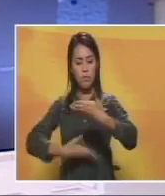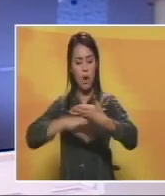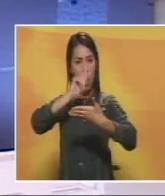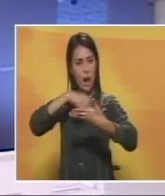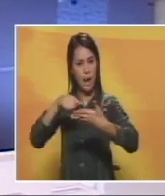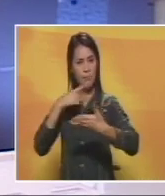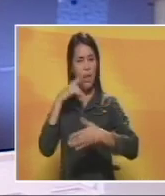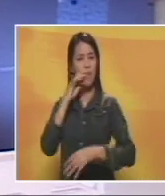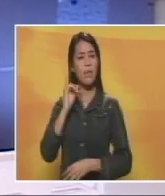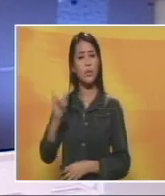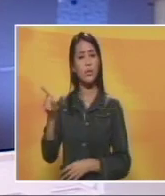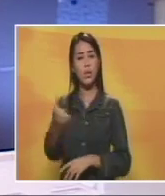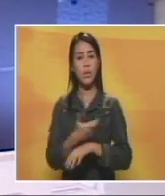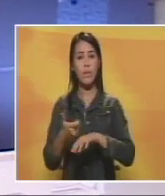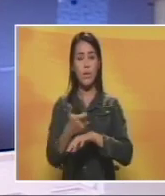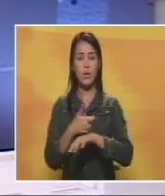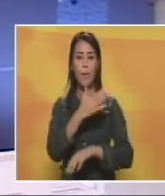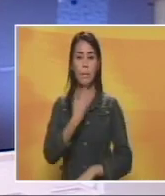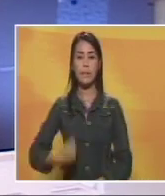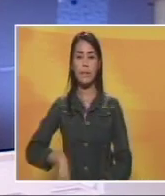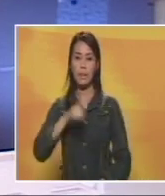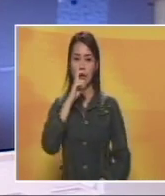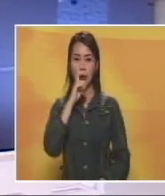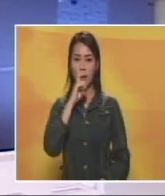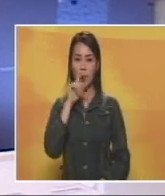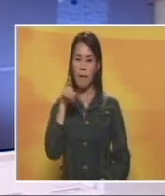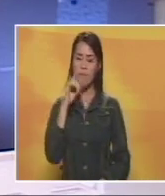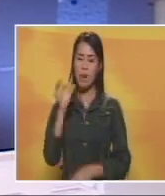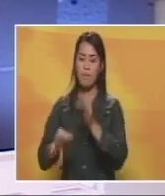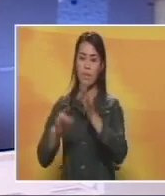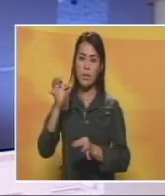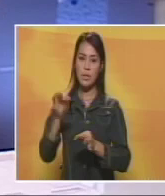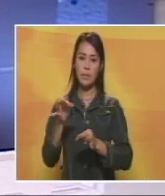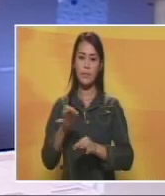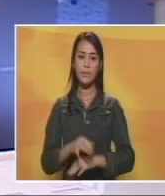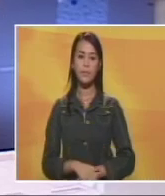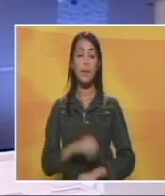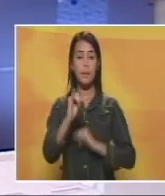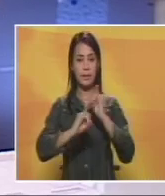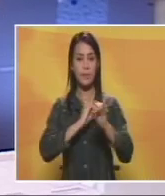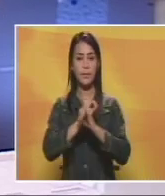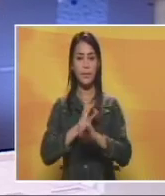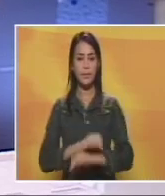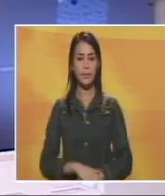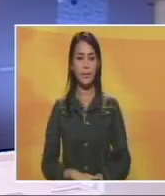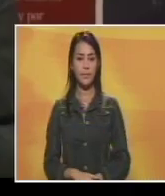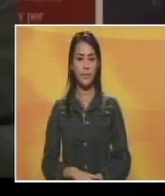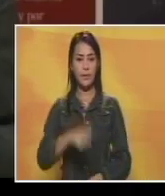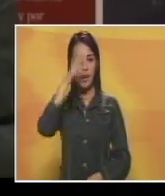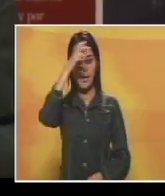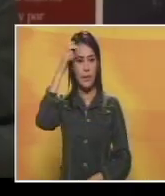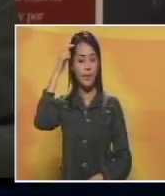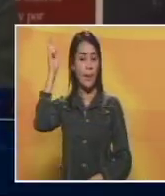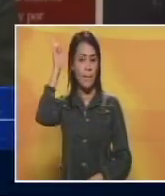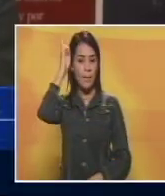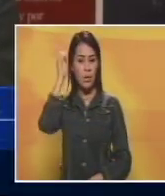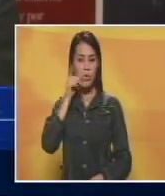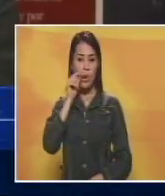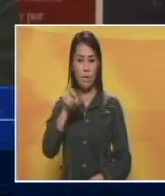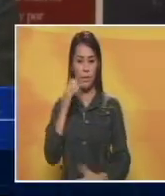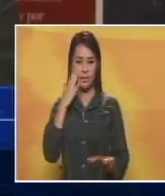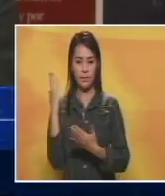que denunciarán al gobierno del presidente Nicolás Maduro ante la Fiscalía de la Corte Penal Internacional. El canciller peruano Néstor